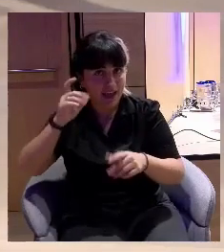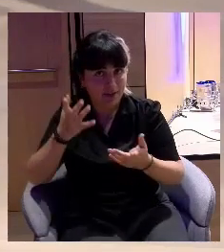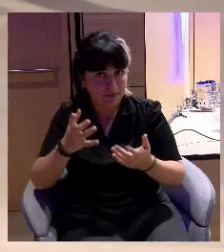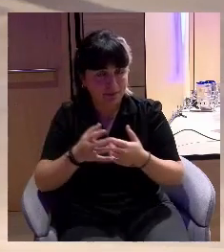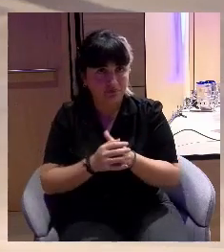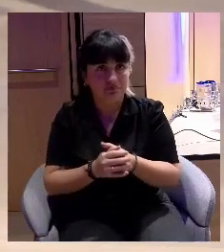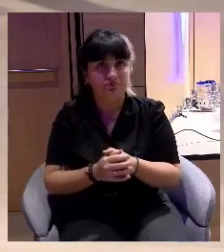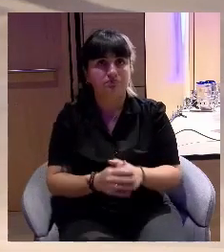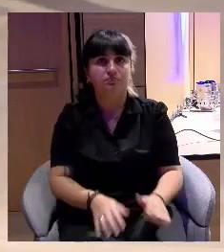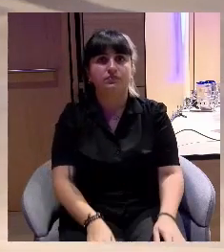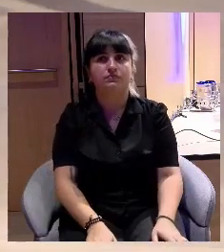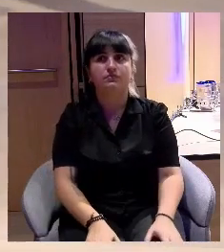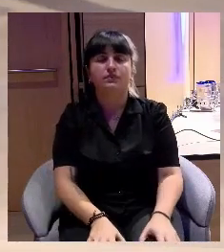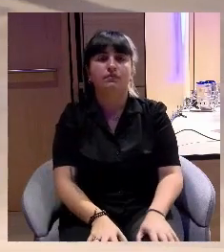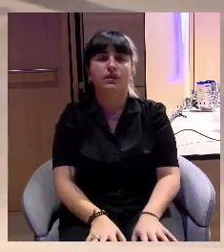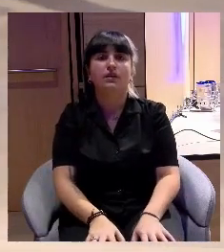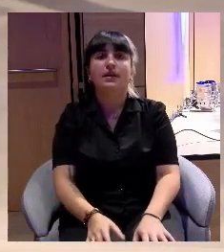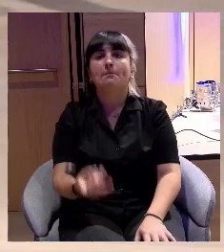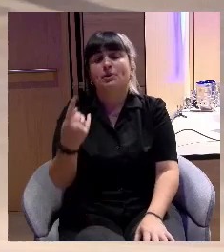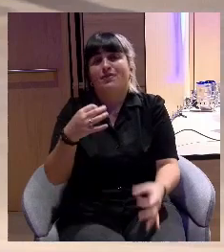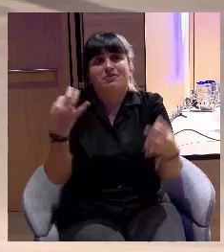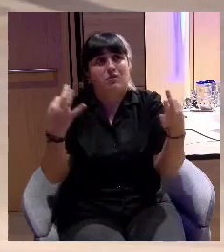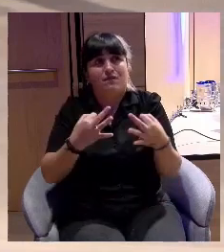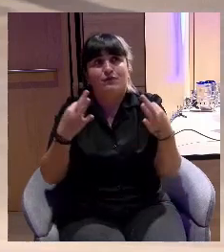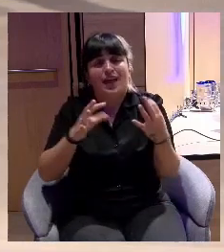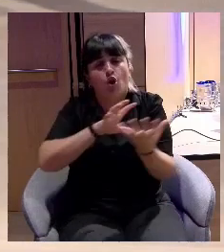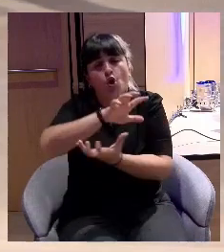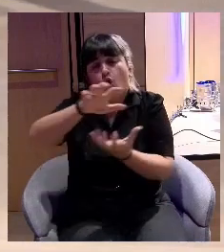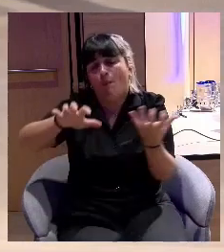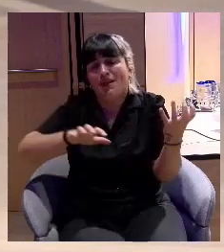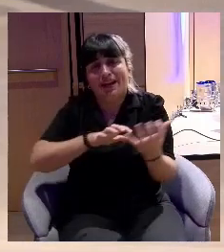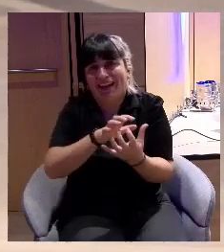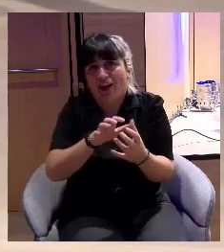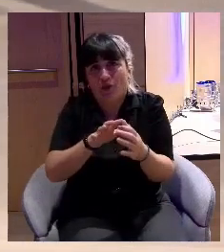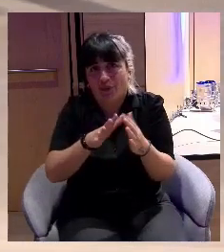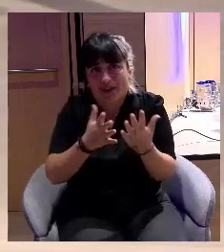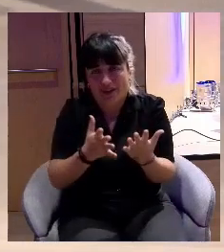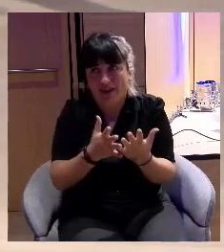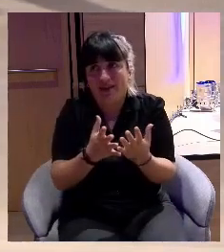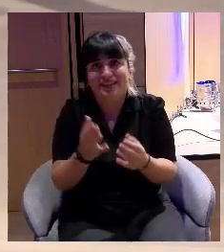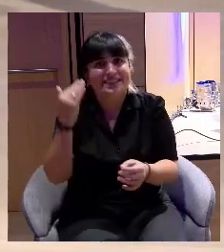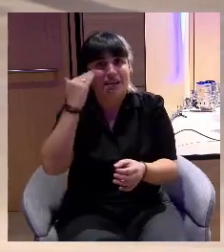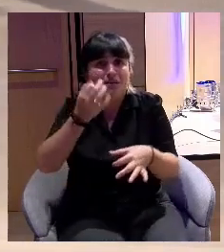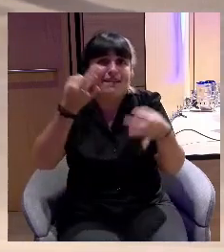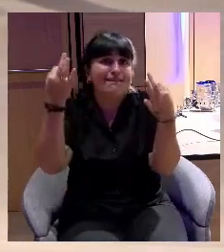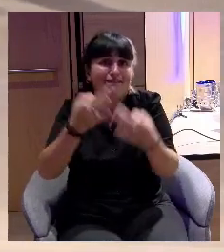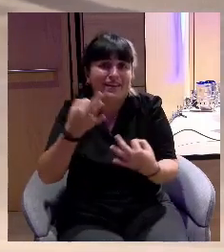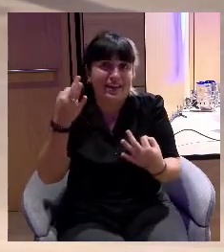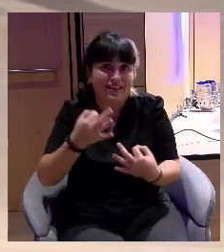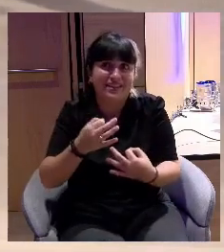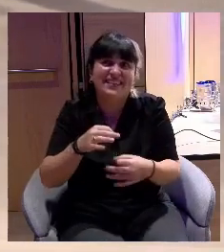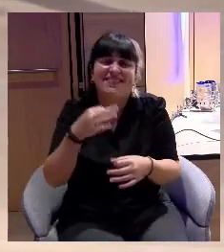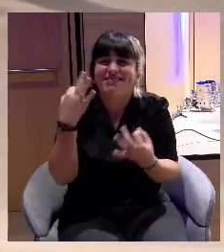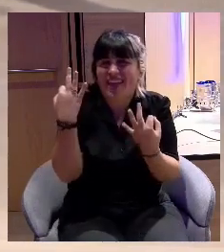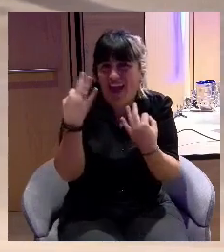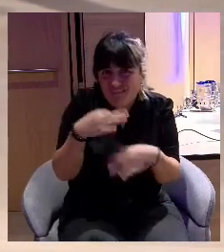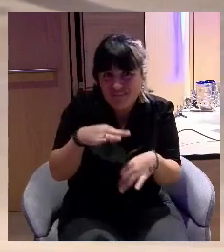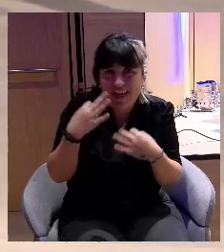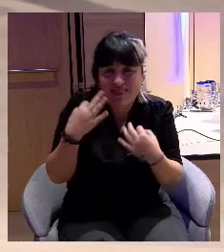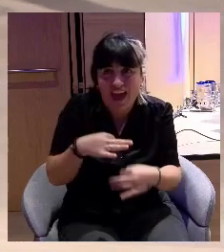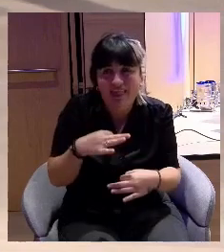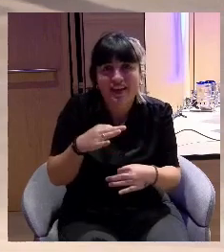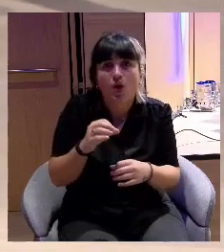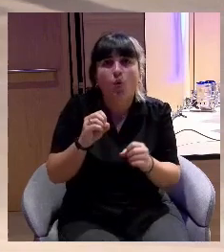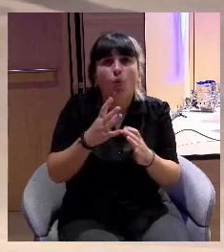fuente contrastable. La gran y larga noche de ese julio de 2018, en cuanto fue la elección, y obviamente